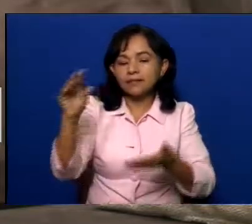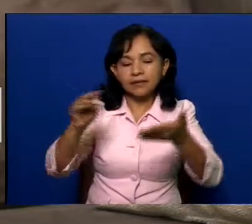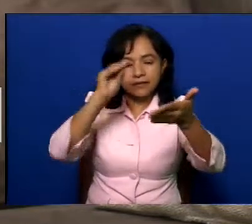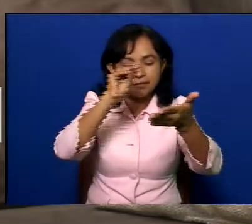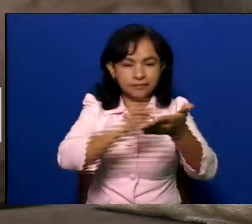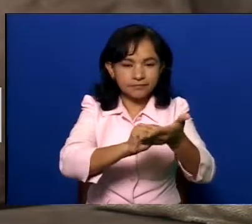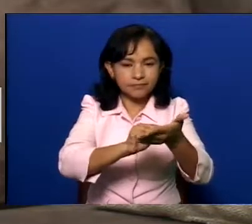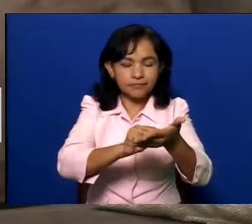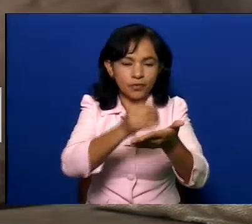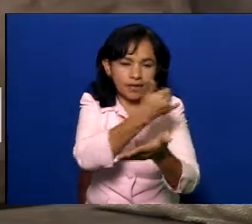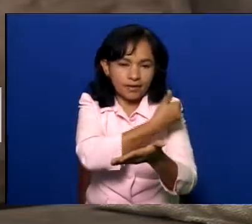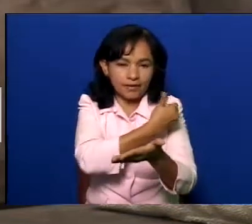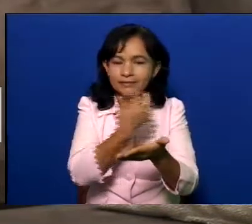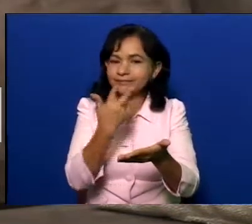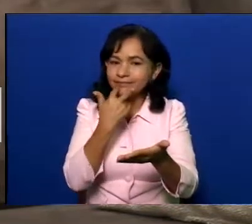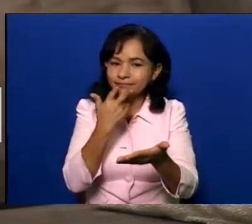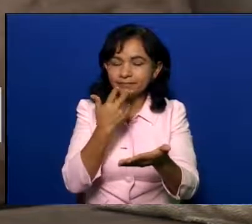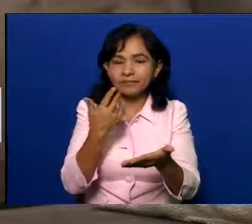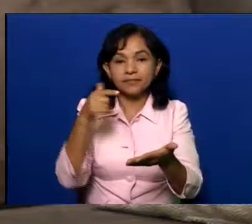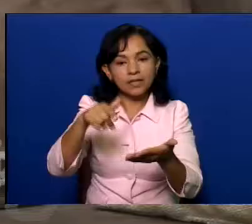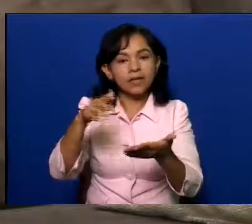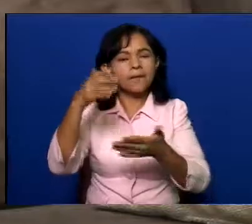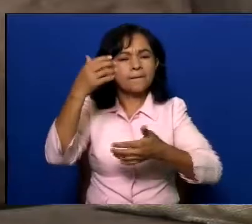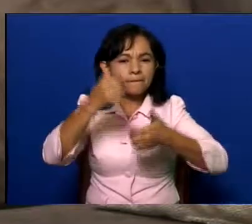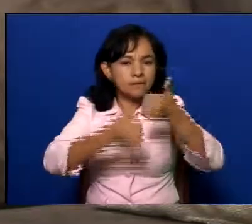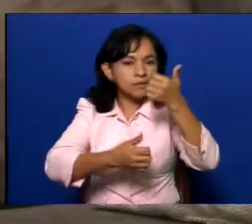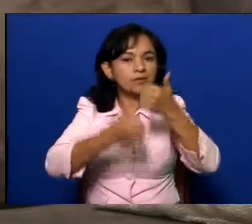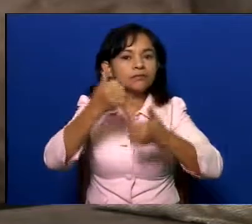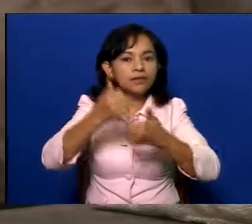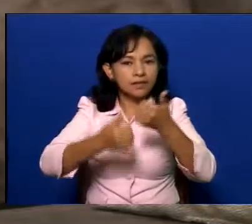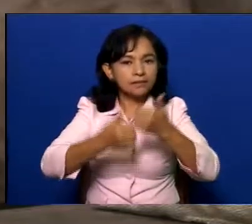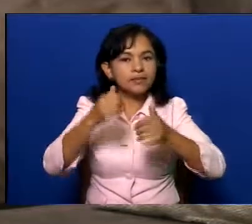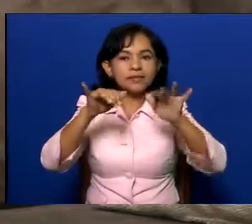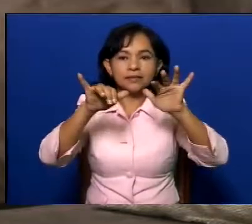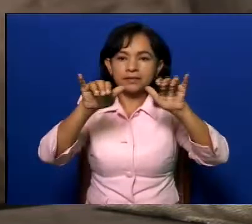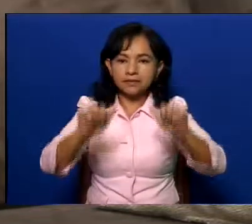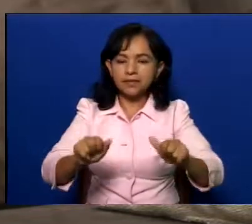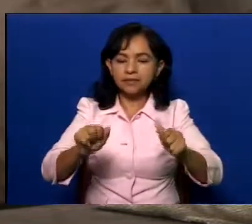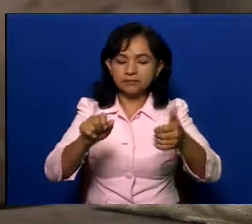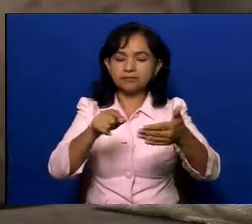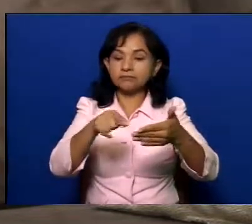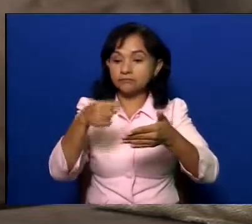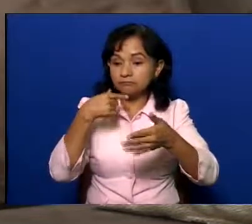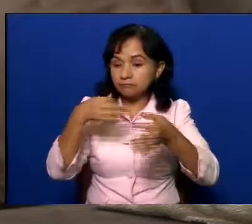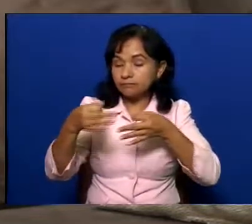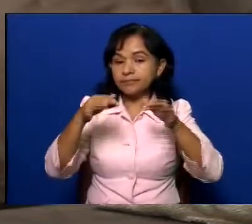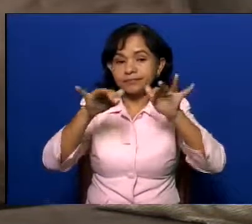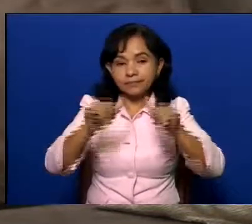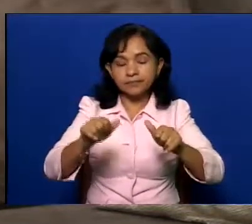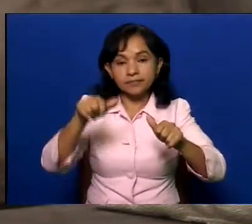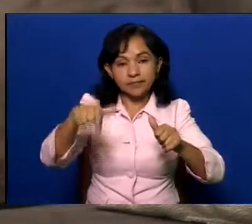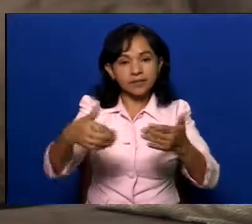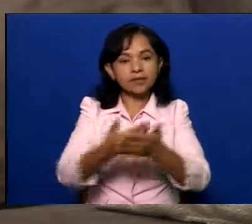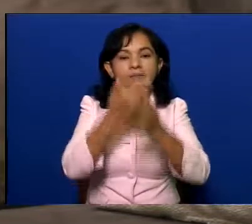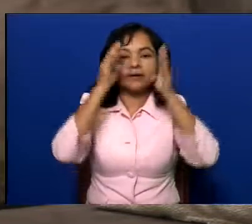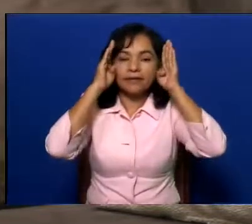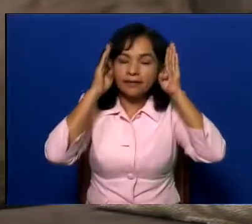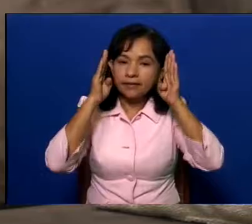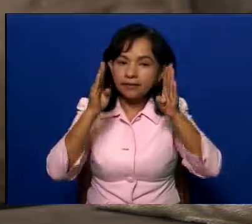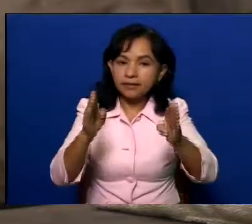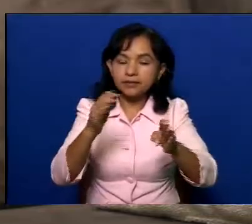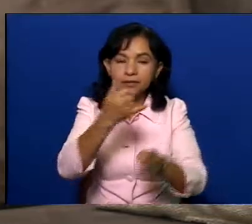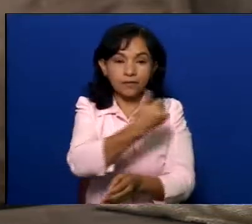puntuales, que están orientados a realizarse, que los servicios de salud los tienen, para poder identificar, por ejemplo, el